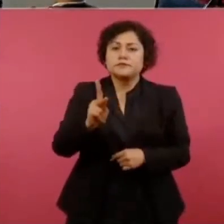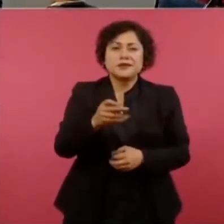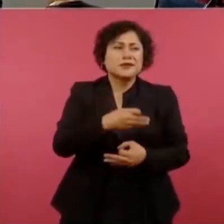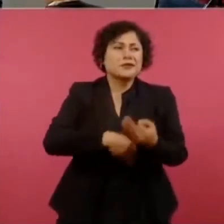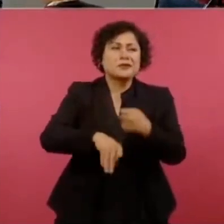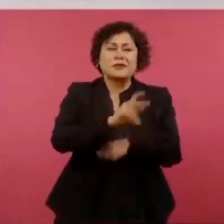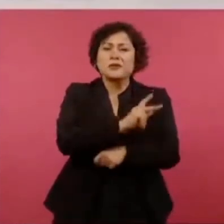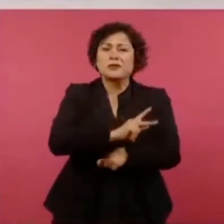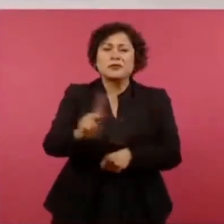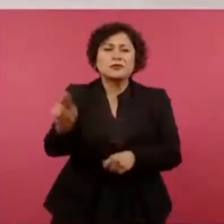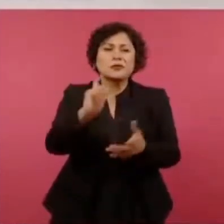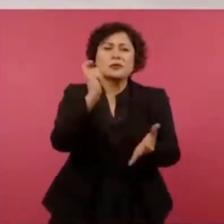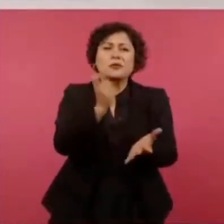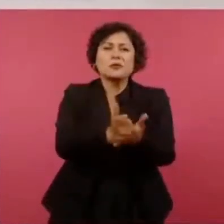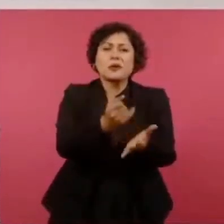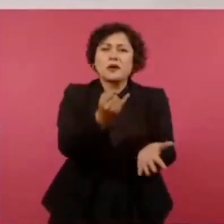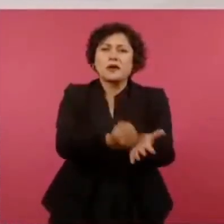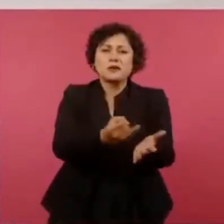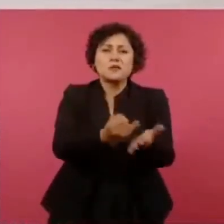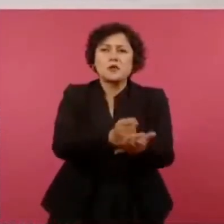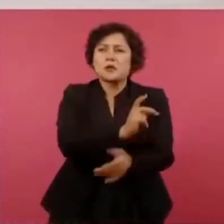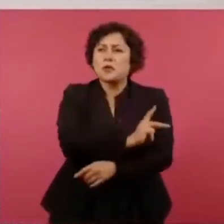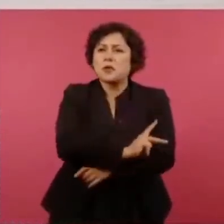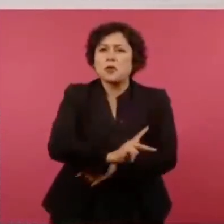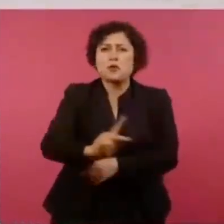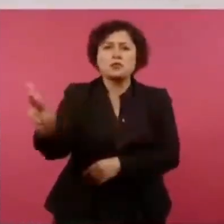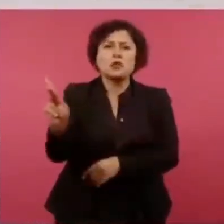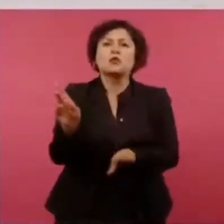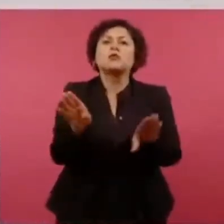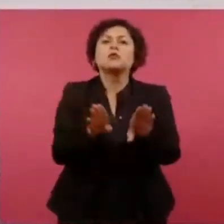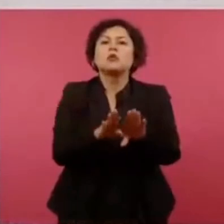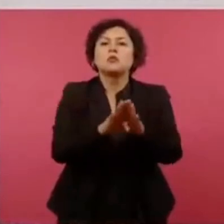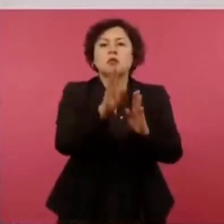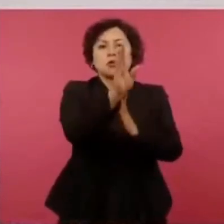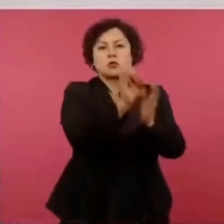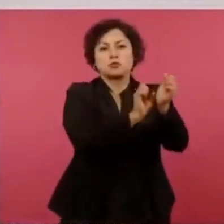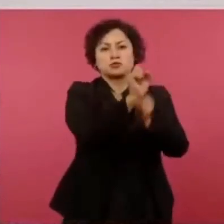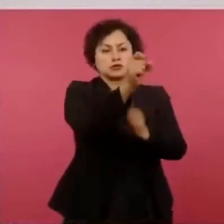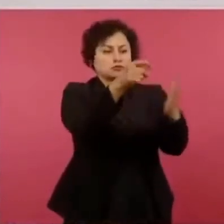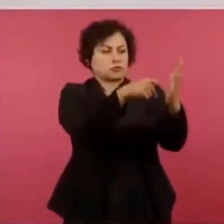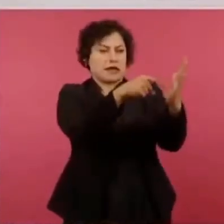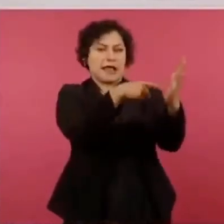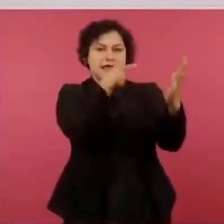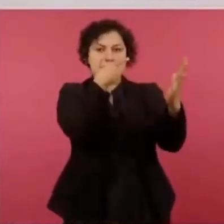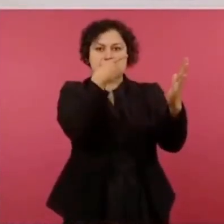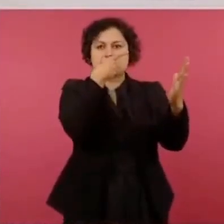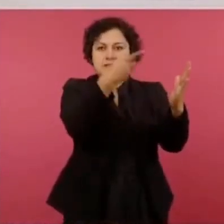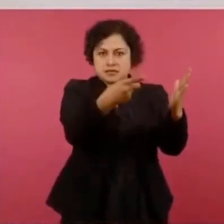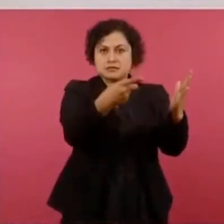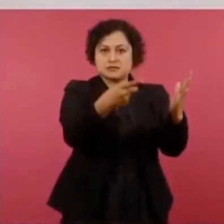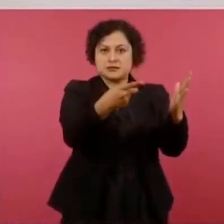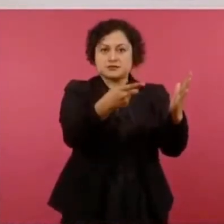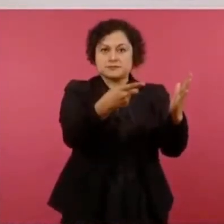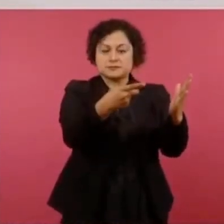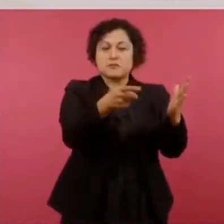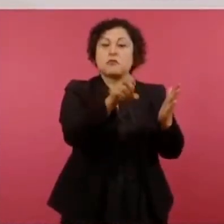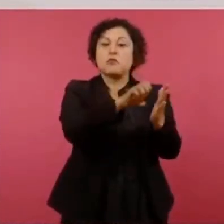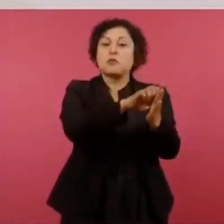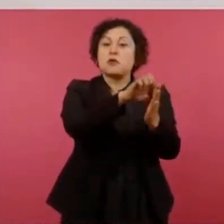Los impuestos, de acuerdo a la Constitución, se tienen que pagar de manera progresiva, es decir, tiene que pagar